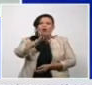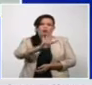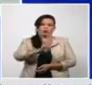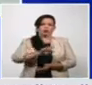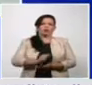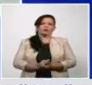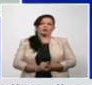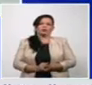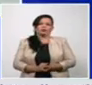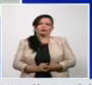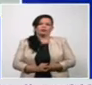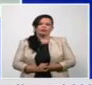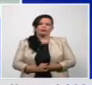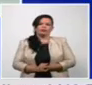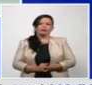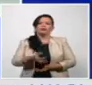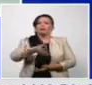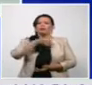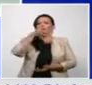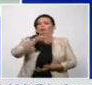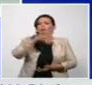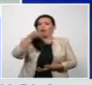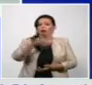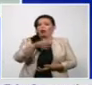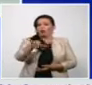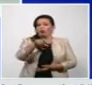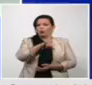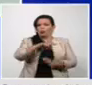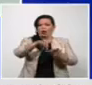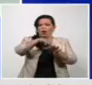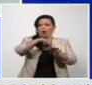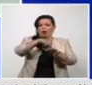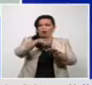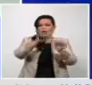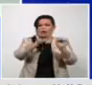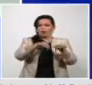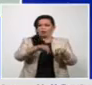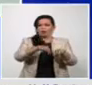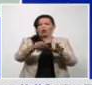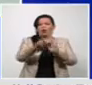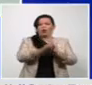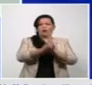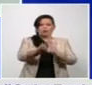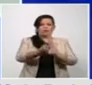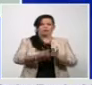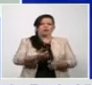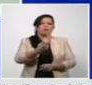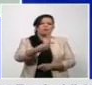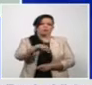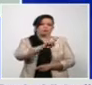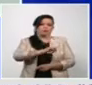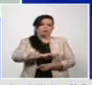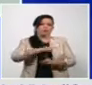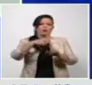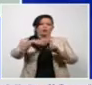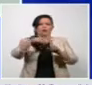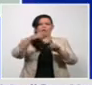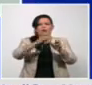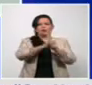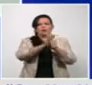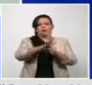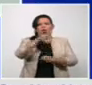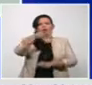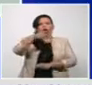Y como habíamos dicho, el municipio especial Isla de la Juventud confirma en el día de ayer 14 casos